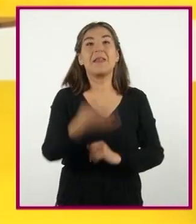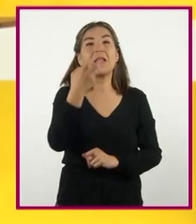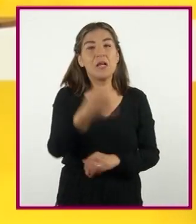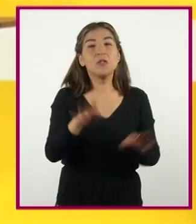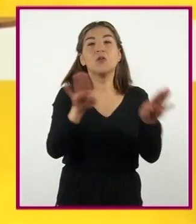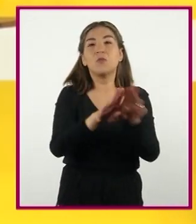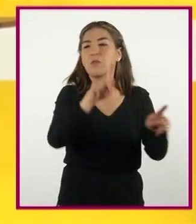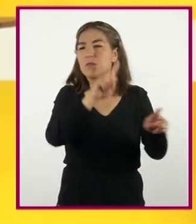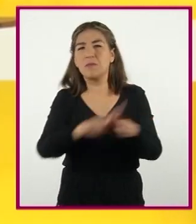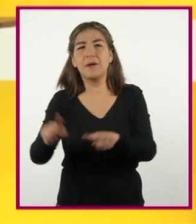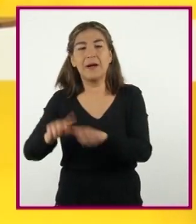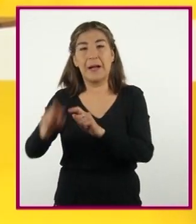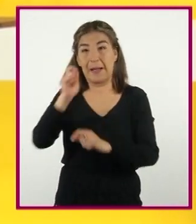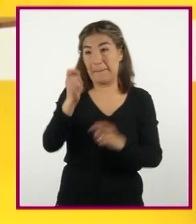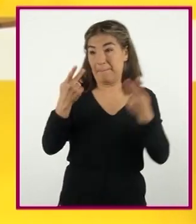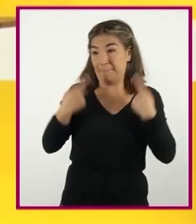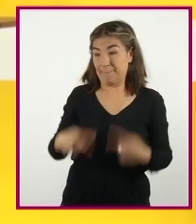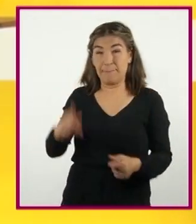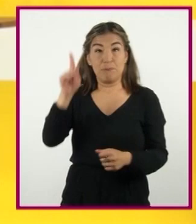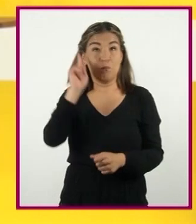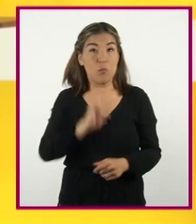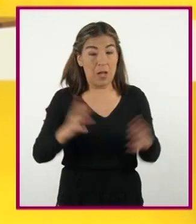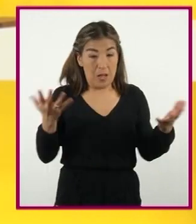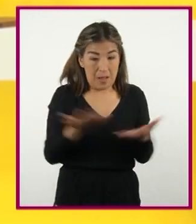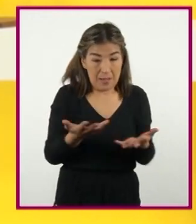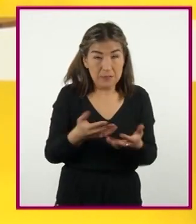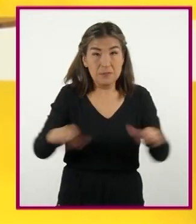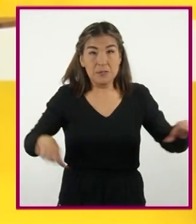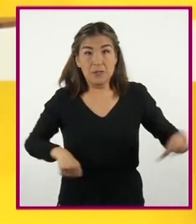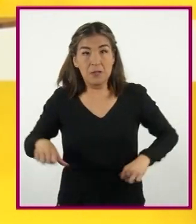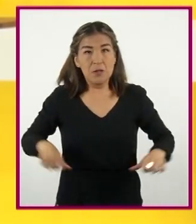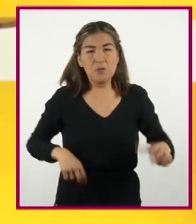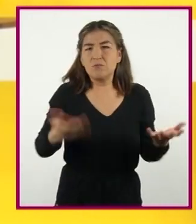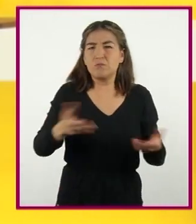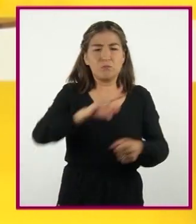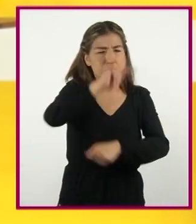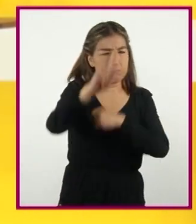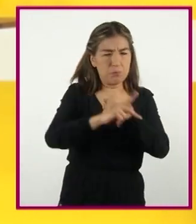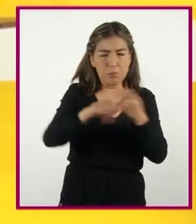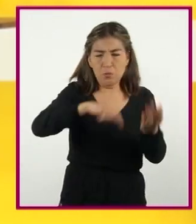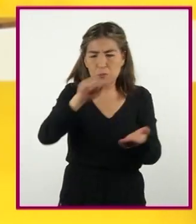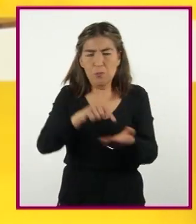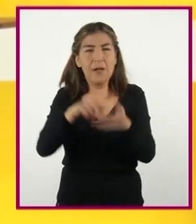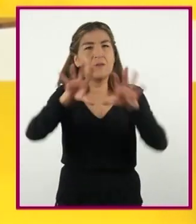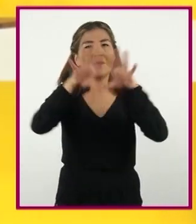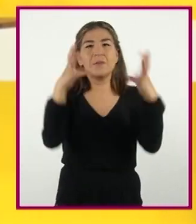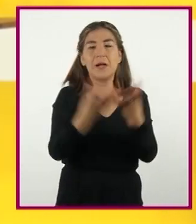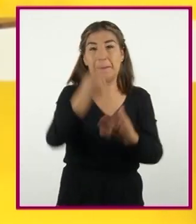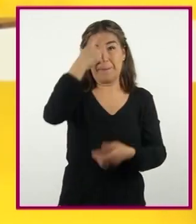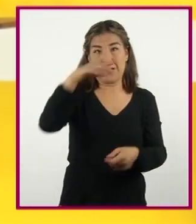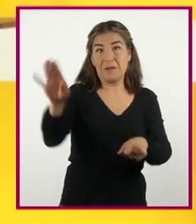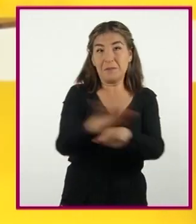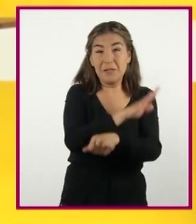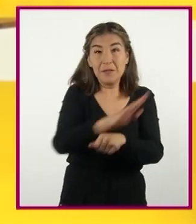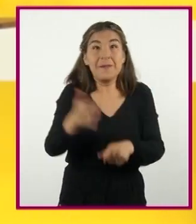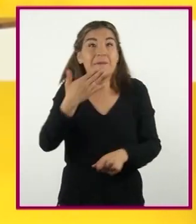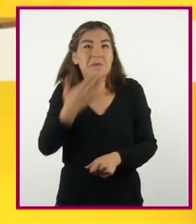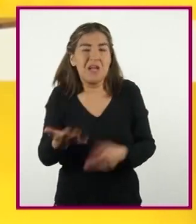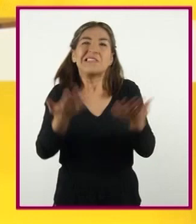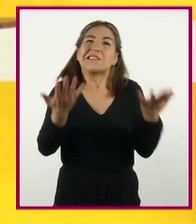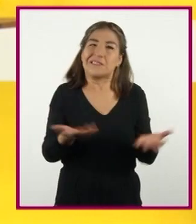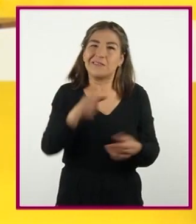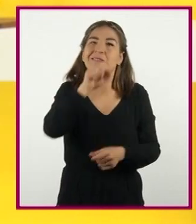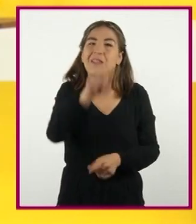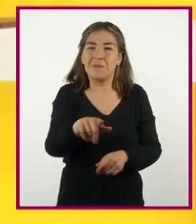que hace algún hombre o una mujer en algún lugar del planeta puede beneficiarnos o perjudicarnos